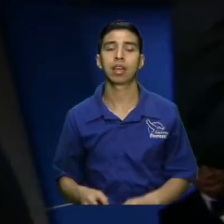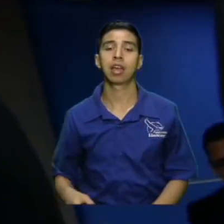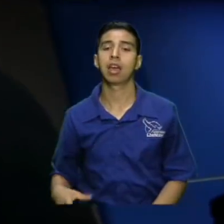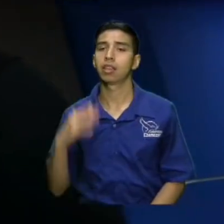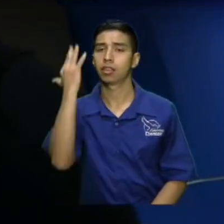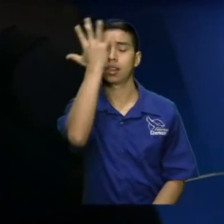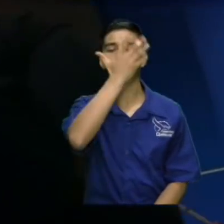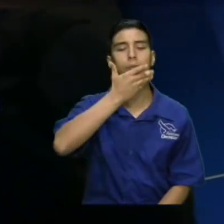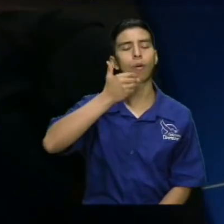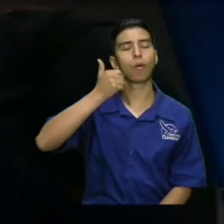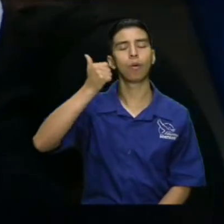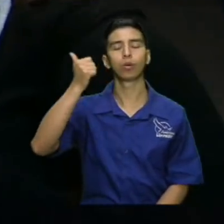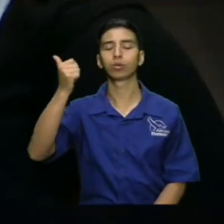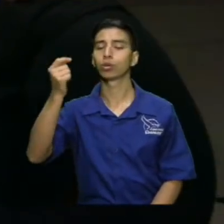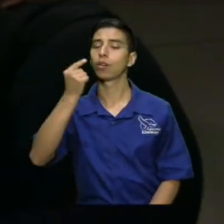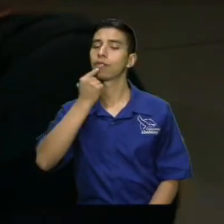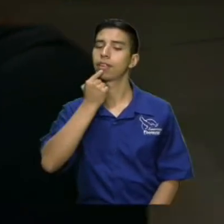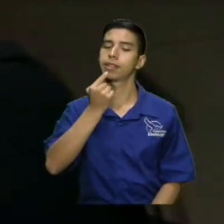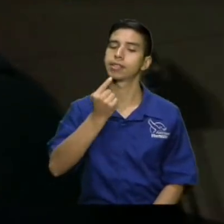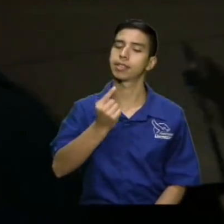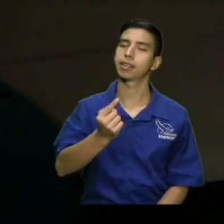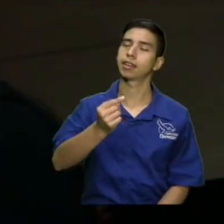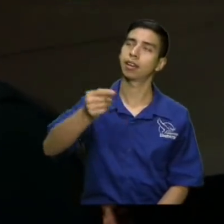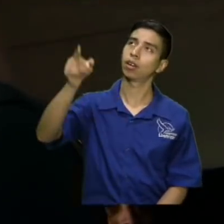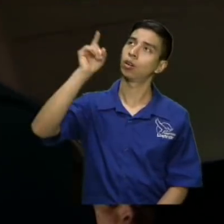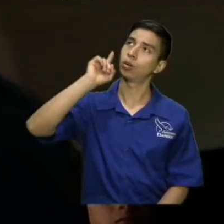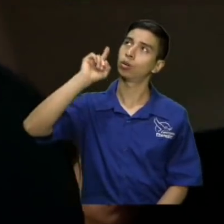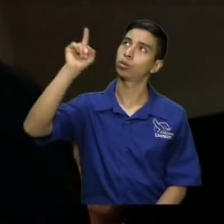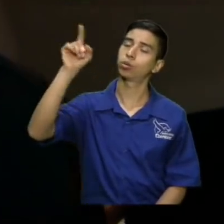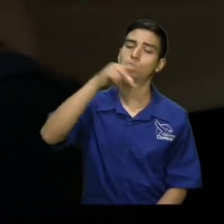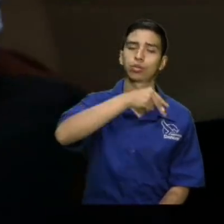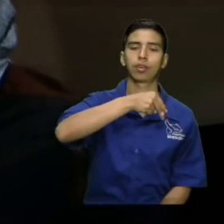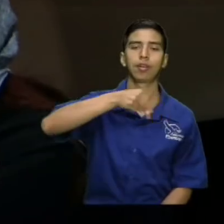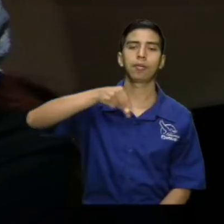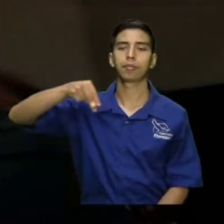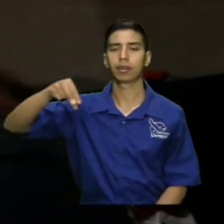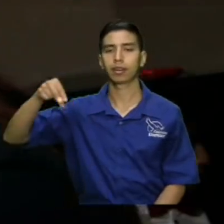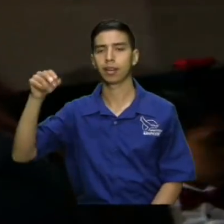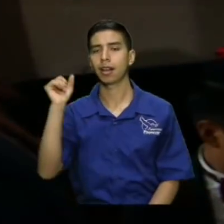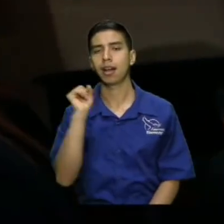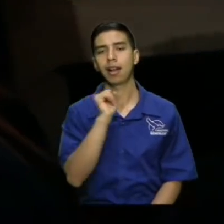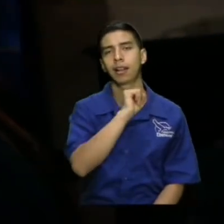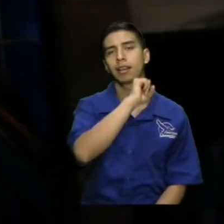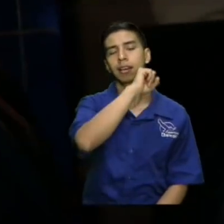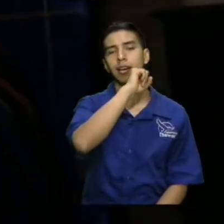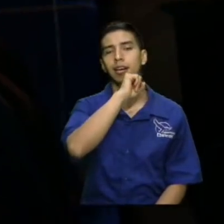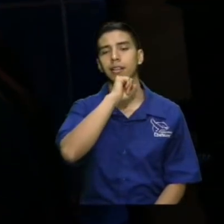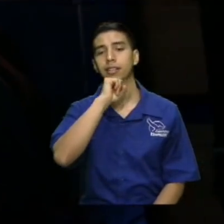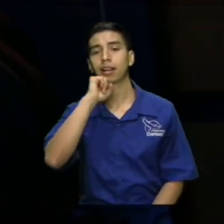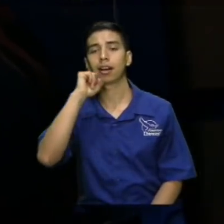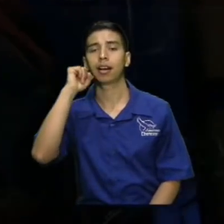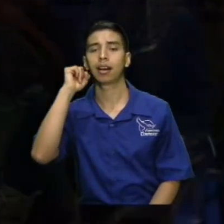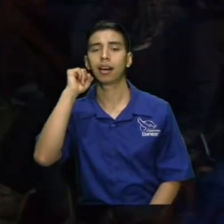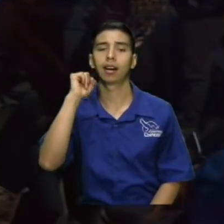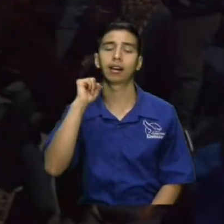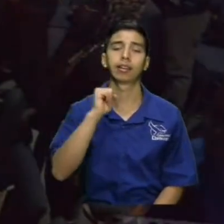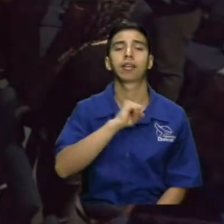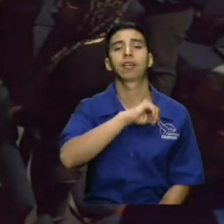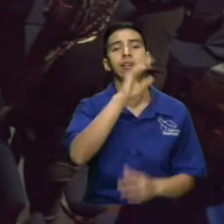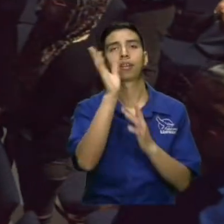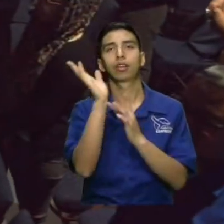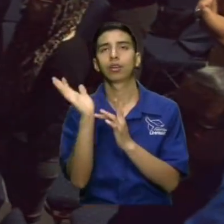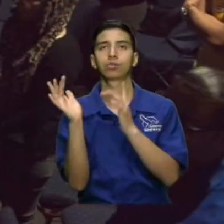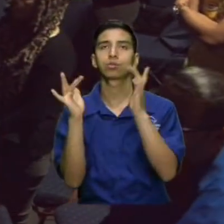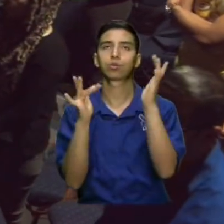Si hay alguien más que va a pasar, venga. Hay varias personas que han venido al frente. Vamos a orar